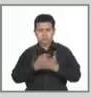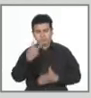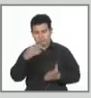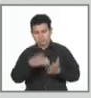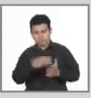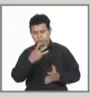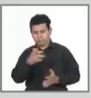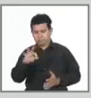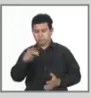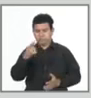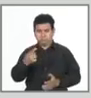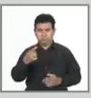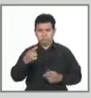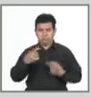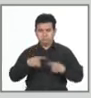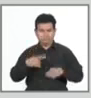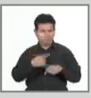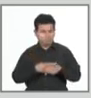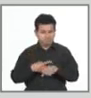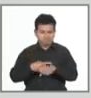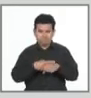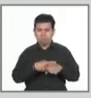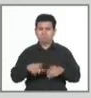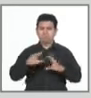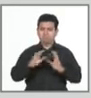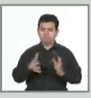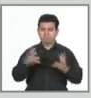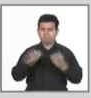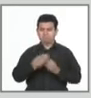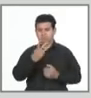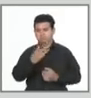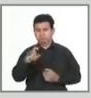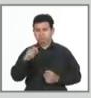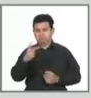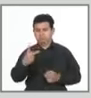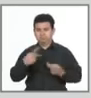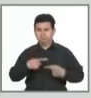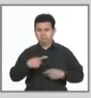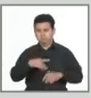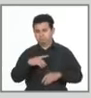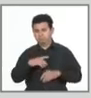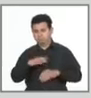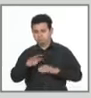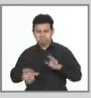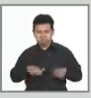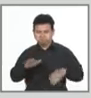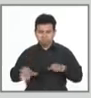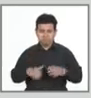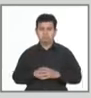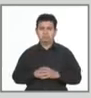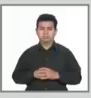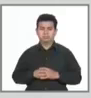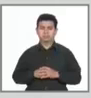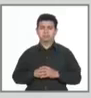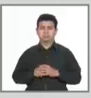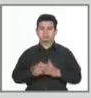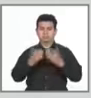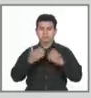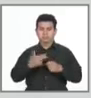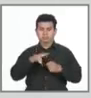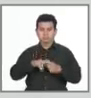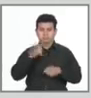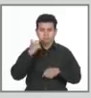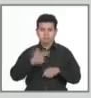mil 341 casos confirmados y 322 defunciones en la